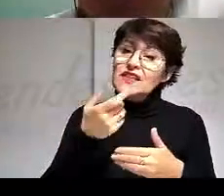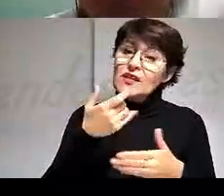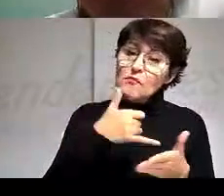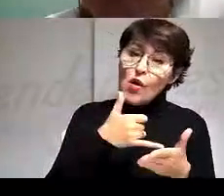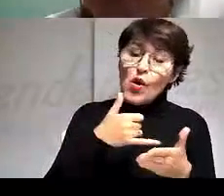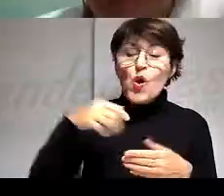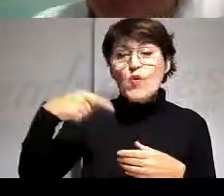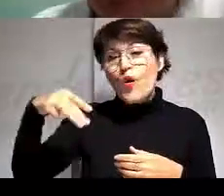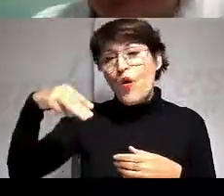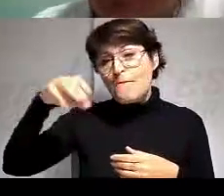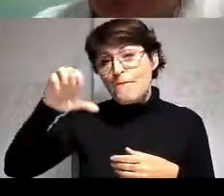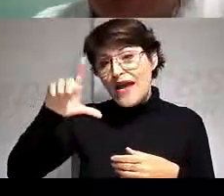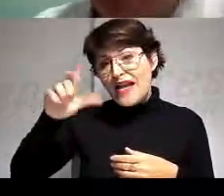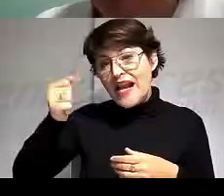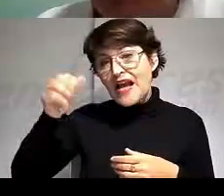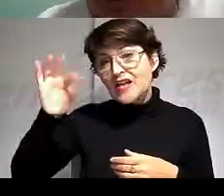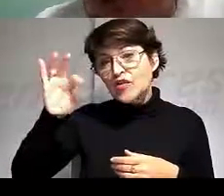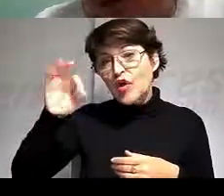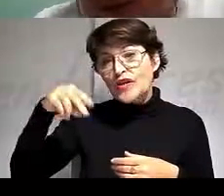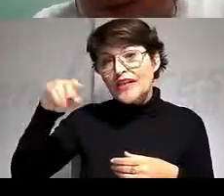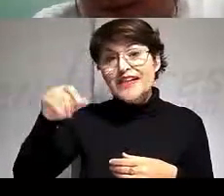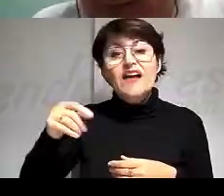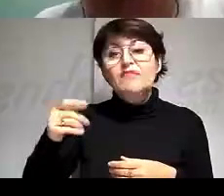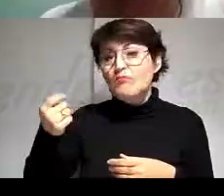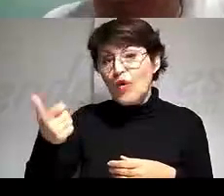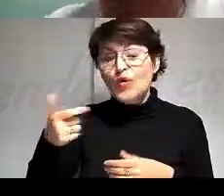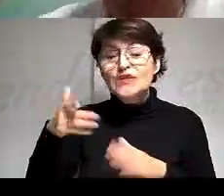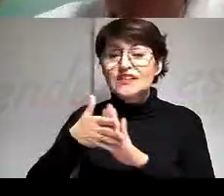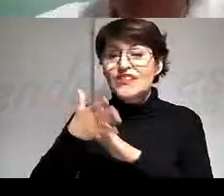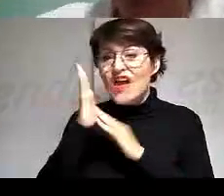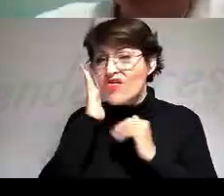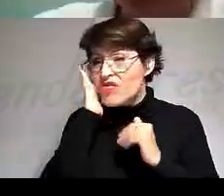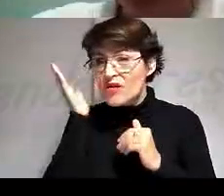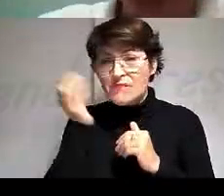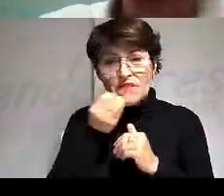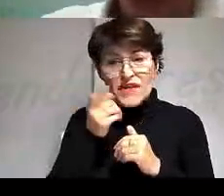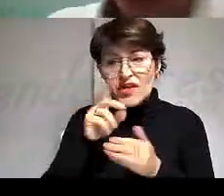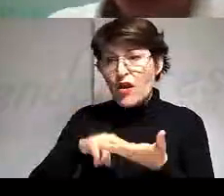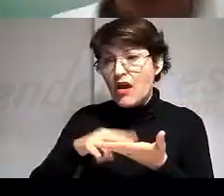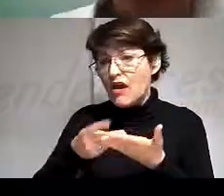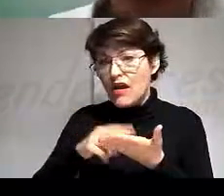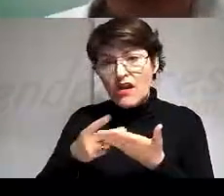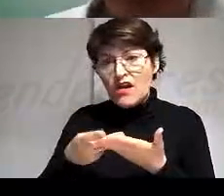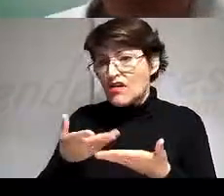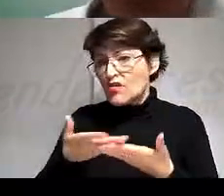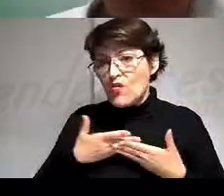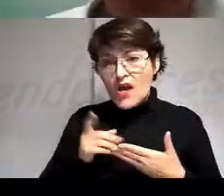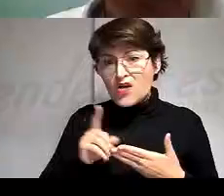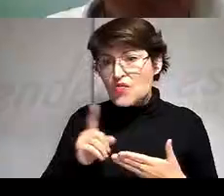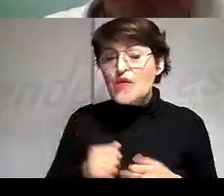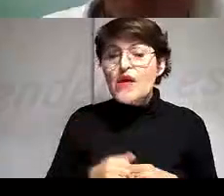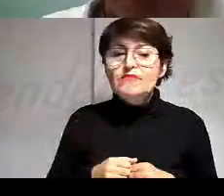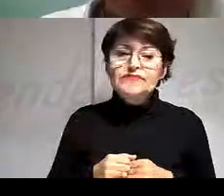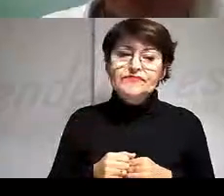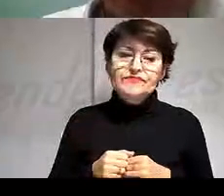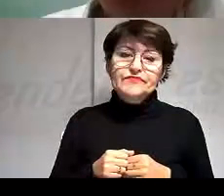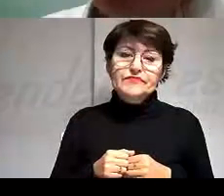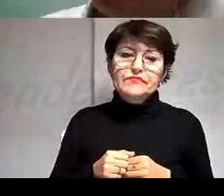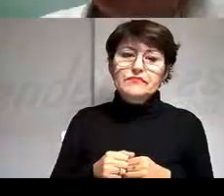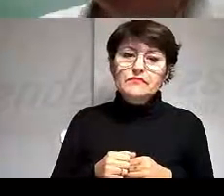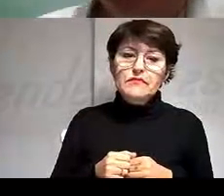poca melatonina, lo cual implica que vamos a dormir peor. Melatonina, recordar, hormona del sueño.